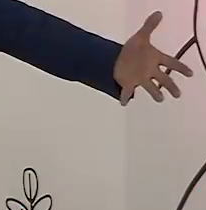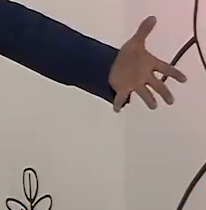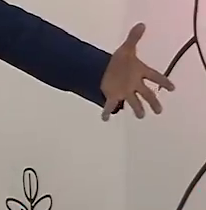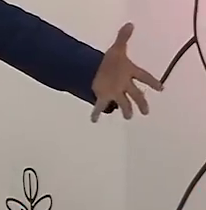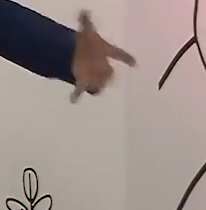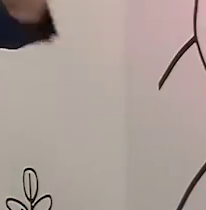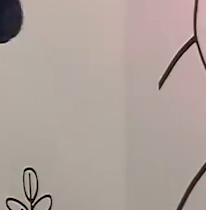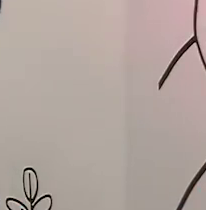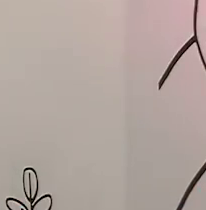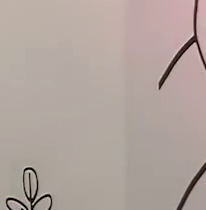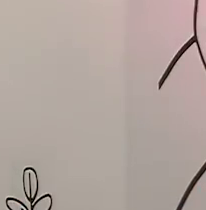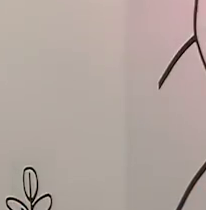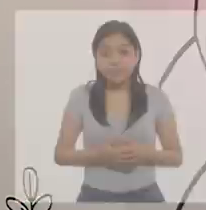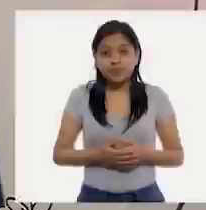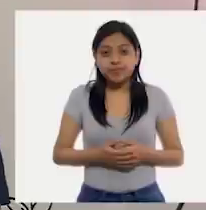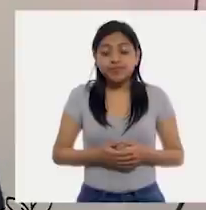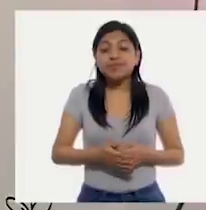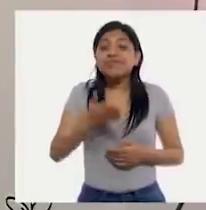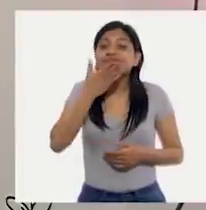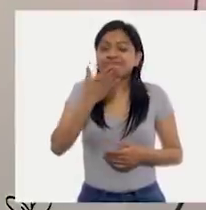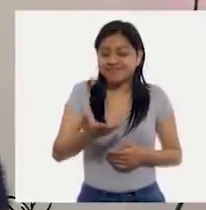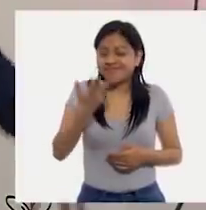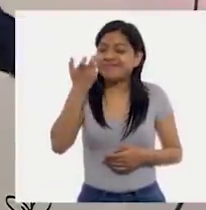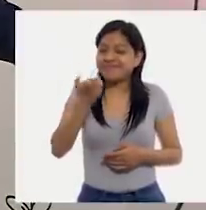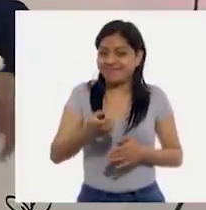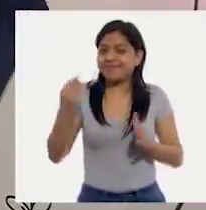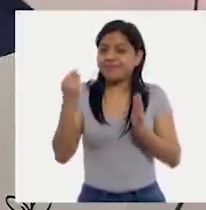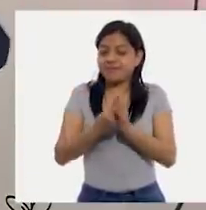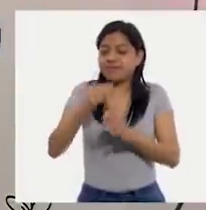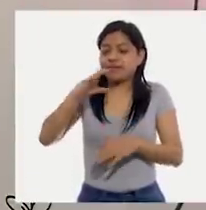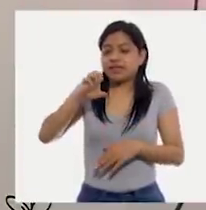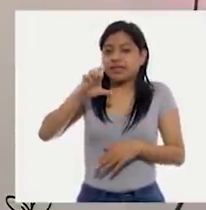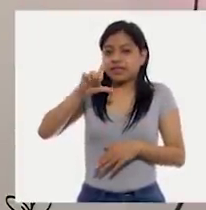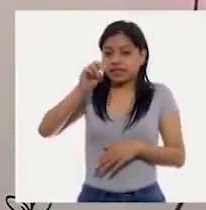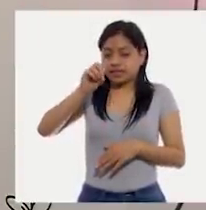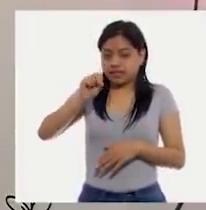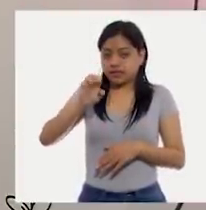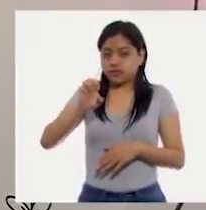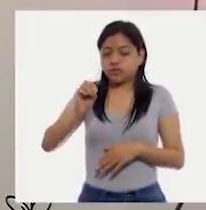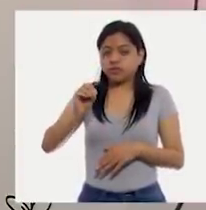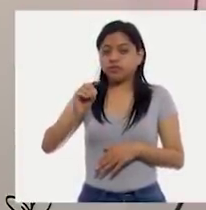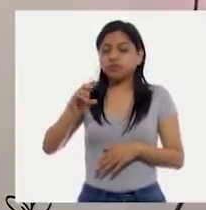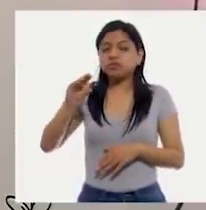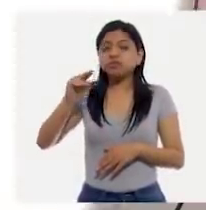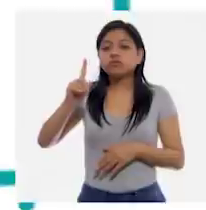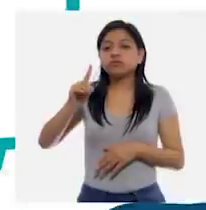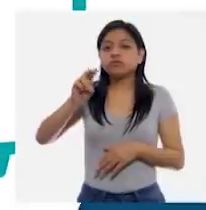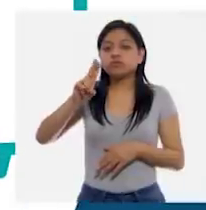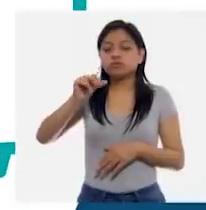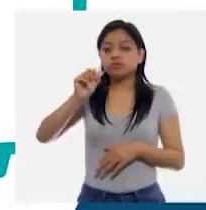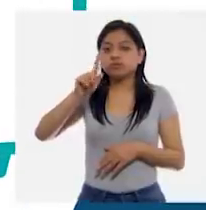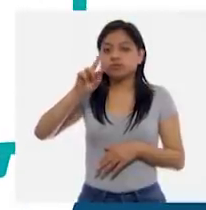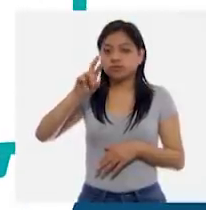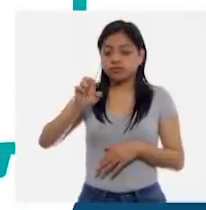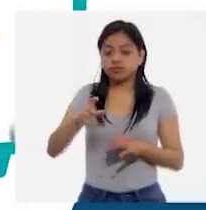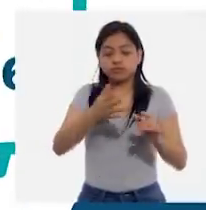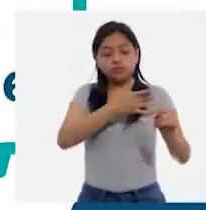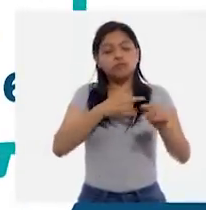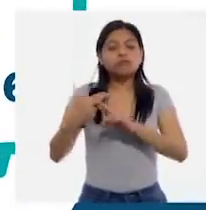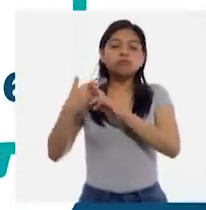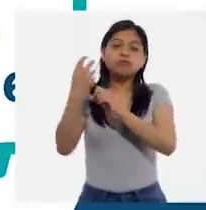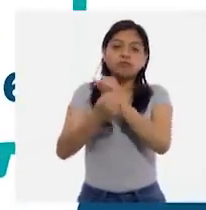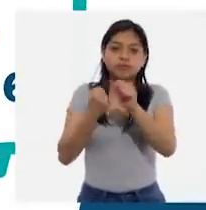Bueno, por nuestra parte es todo en Celso Duarte y el arpa a través de los siglos de quinto grado. Les dejamos